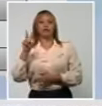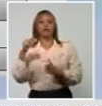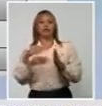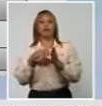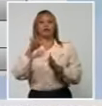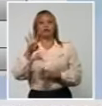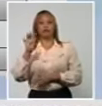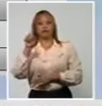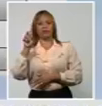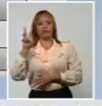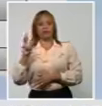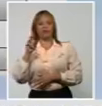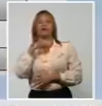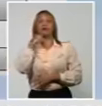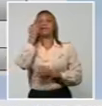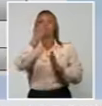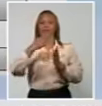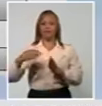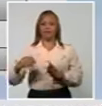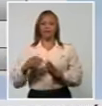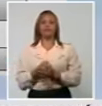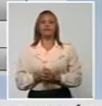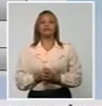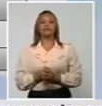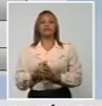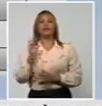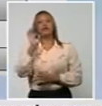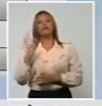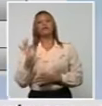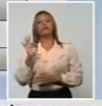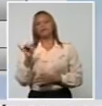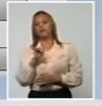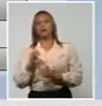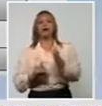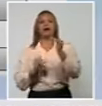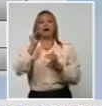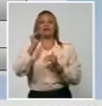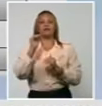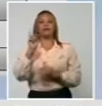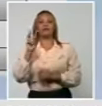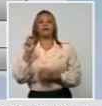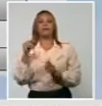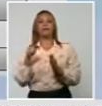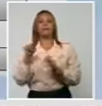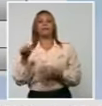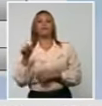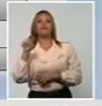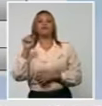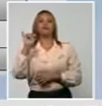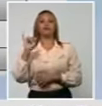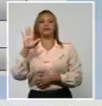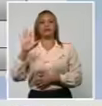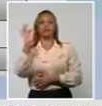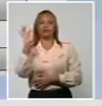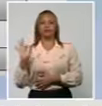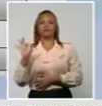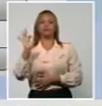742.413 pues han perdido la vida. La tasa de letalidad sigue siendo alta, 3.65%. Esta es la